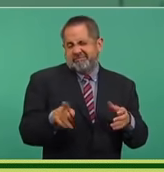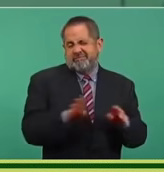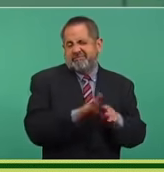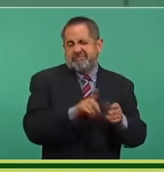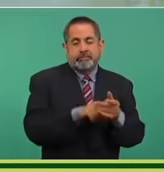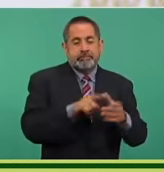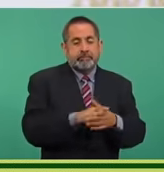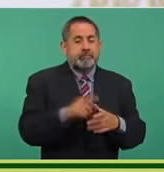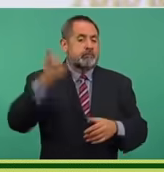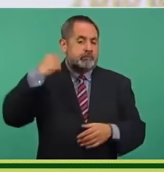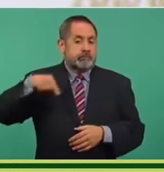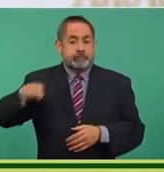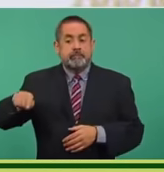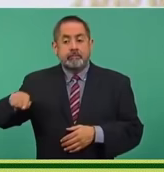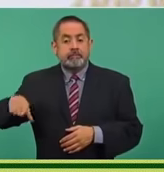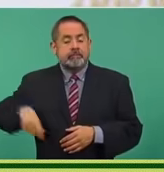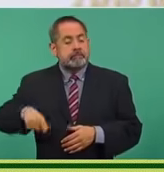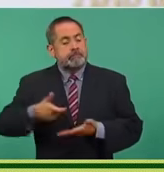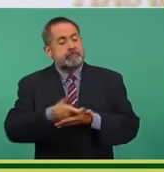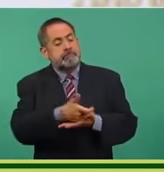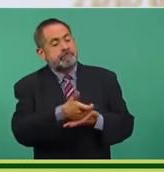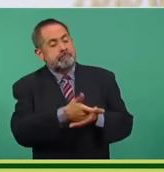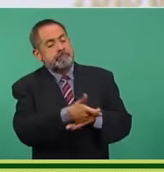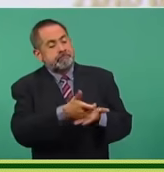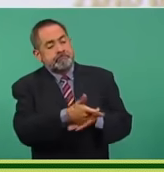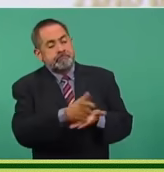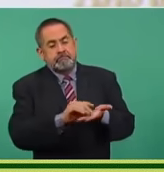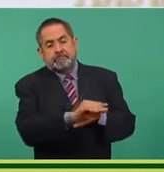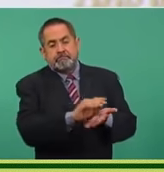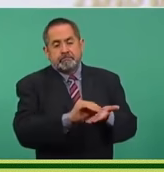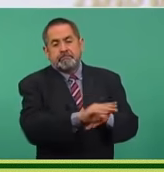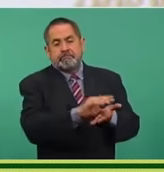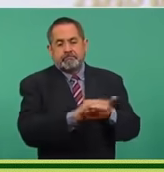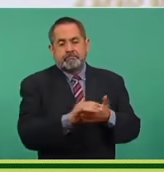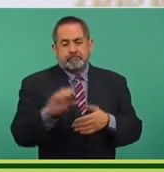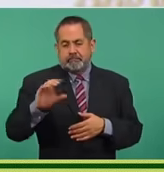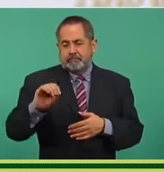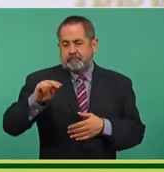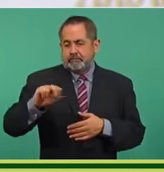y que recibían dinero y el conacyt